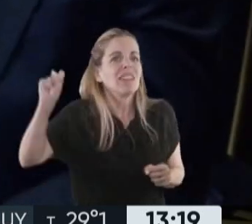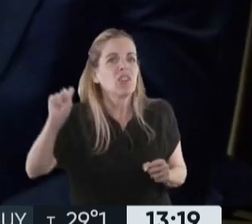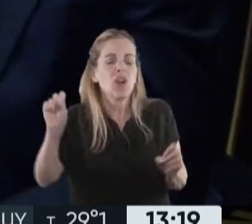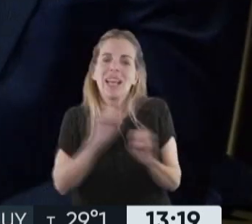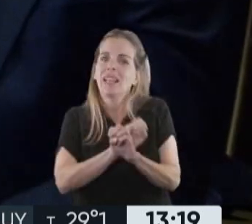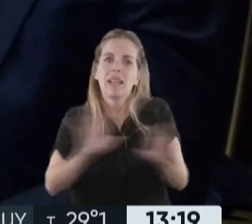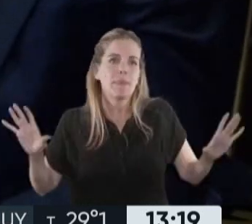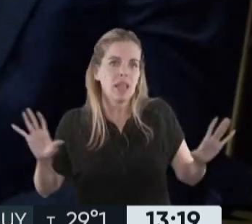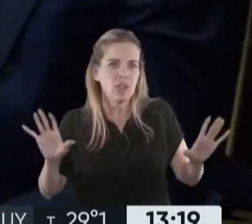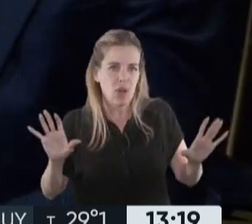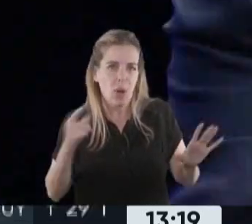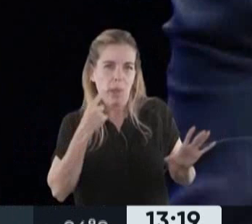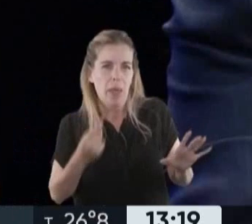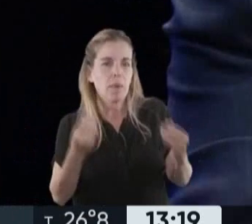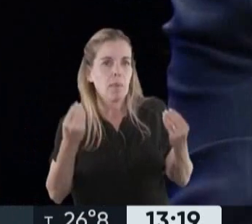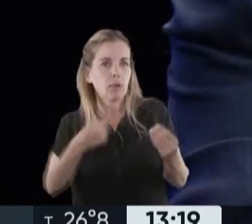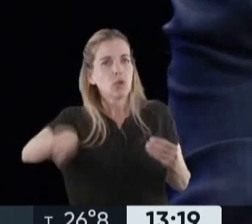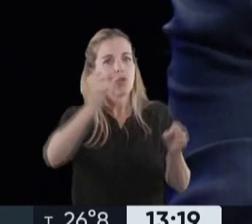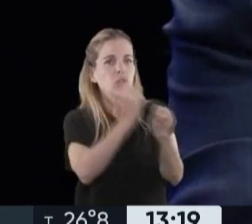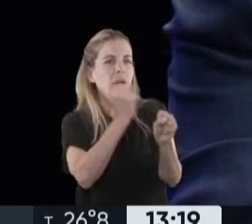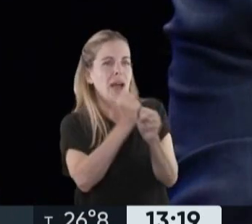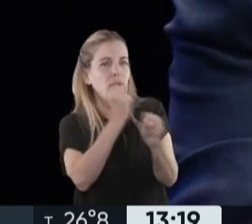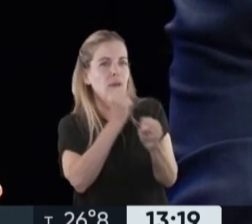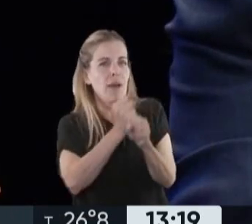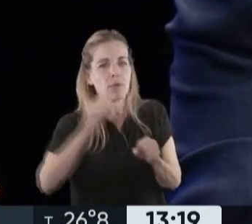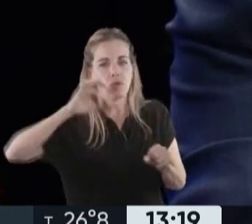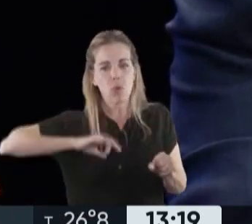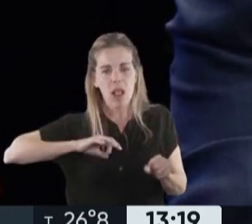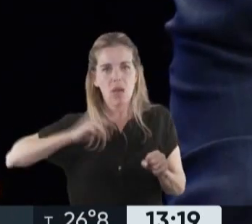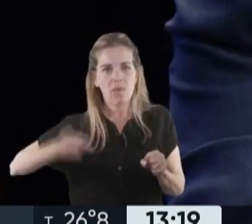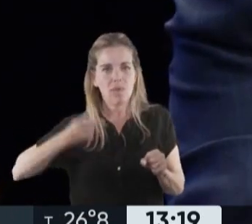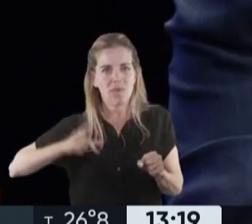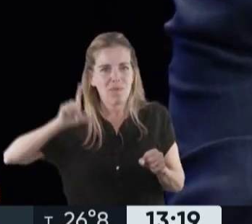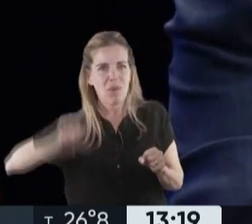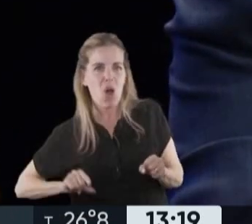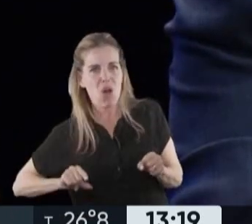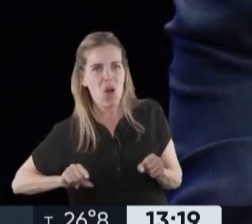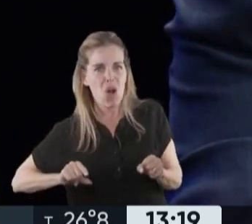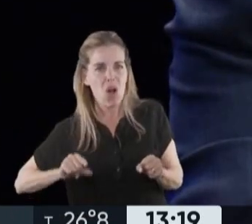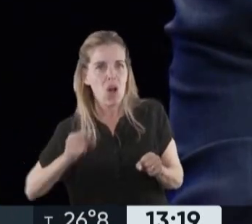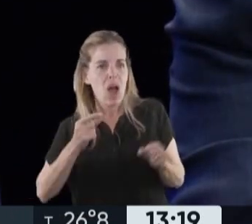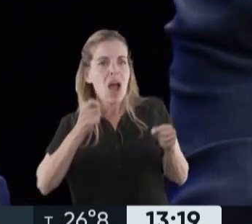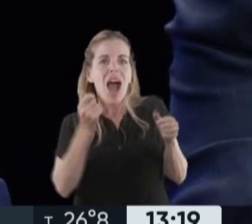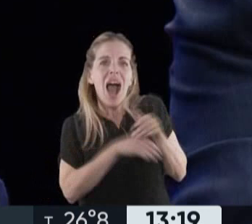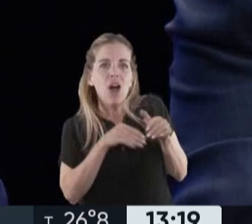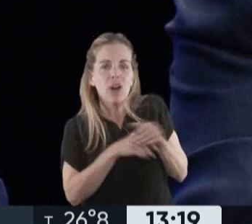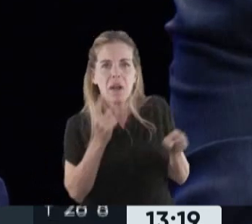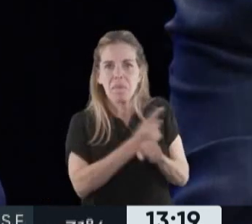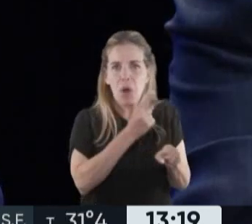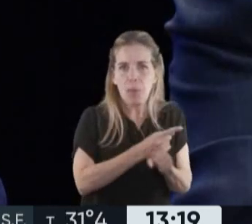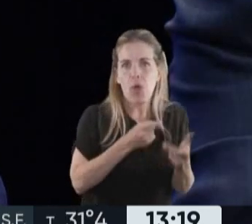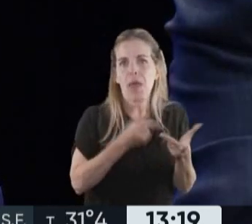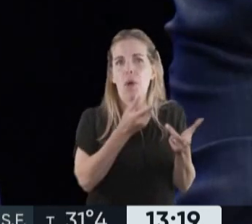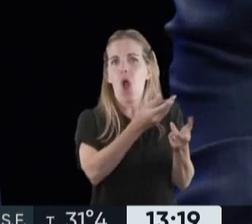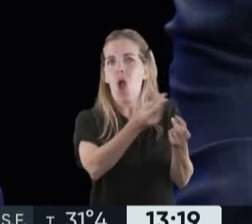Porque lo que sentimos es que lo que ganamos no nos alcanza, nos dura poco, no nos deja ahorrar, no nos deja proyectar ni